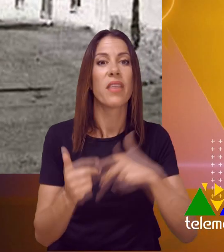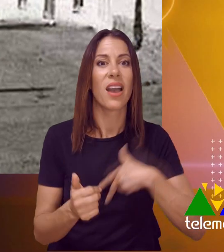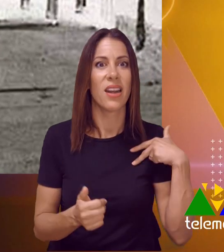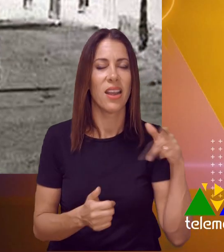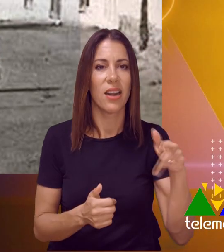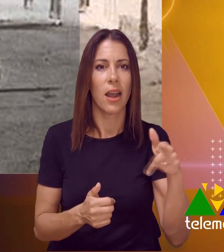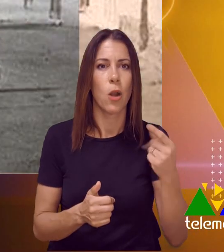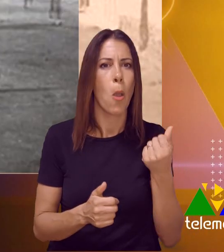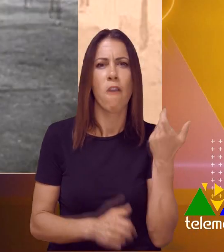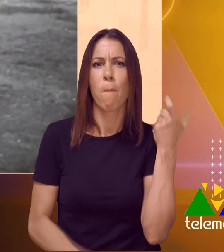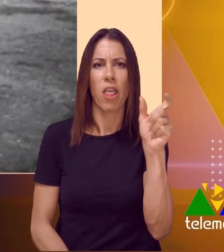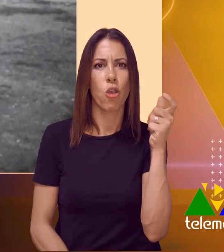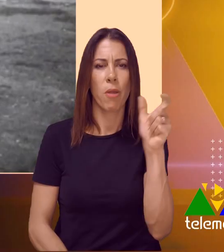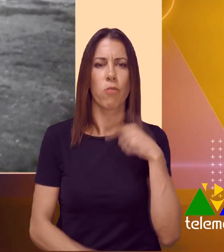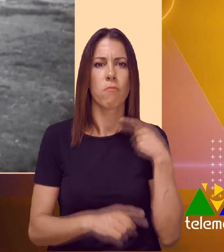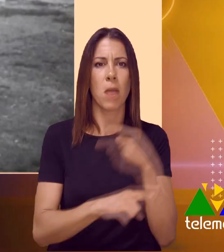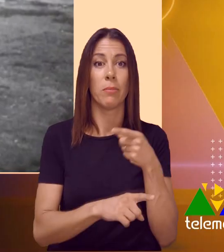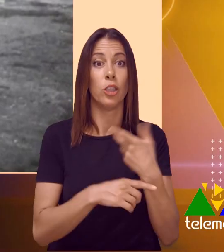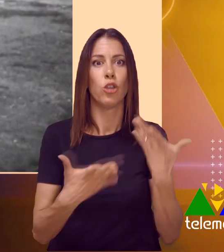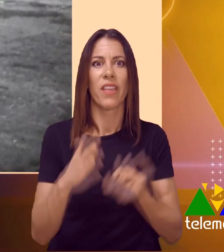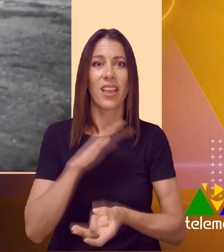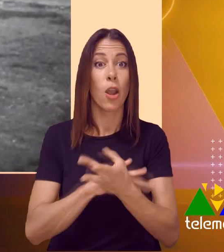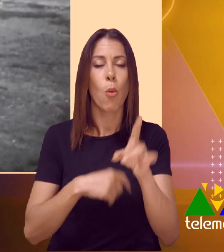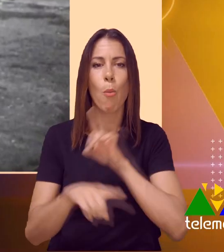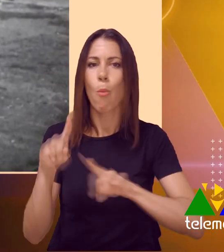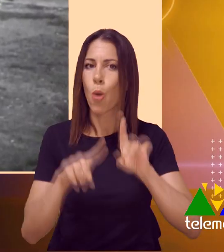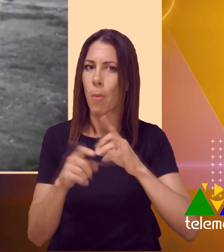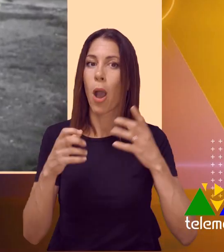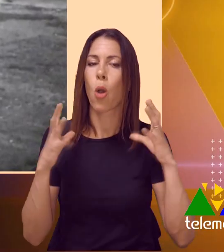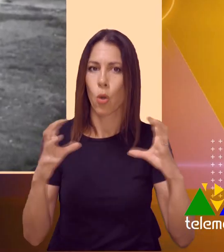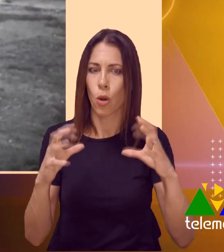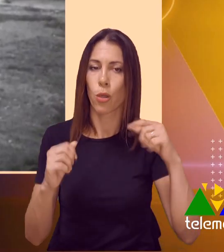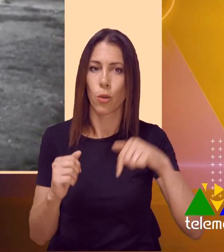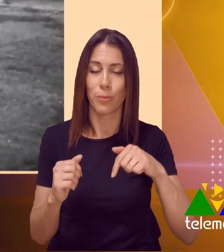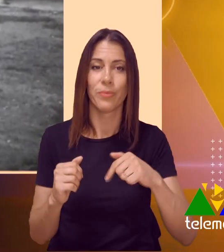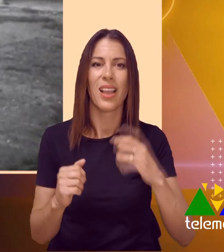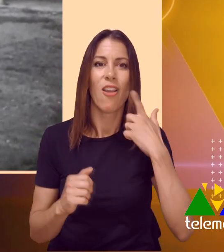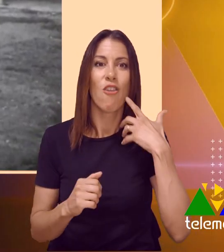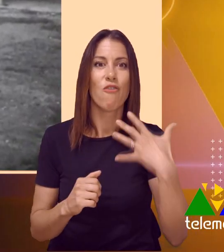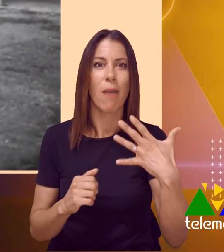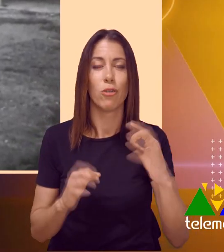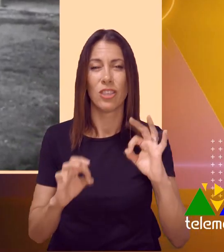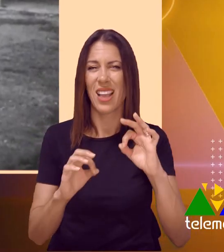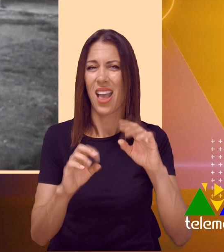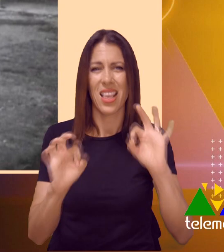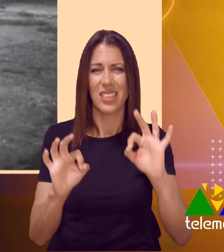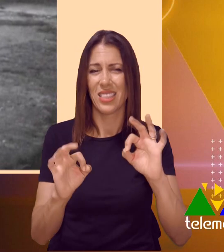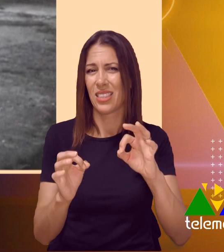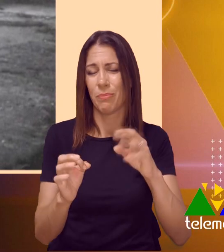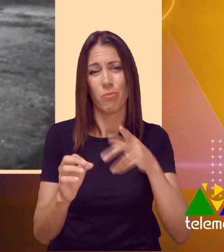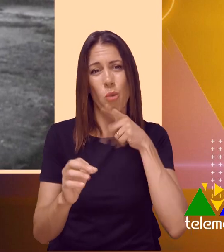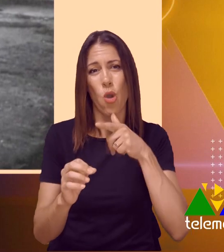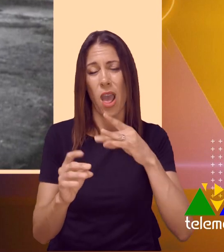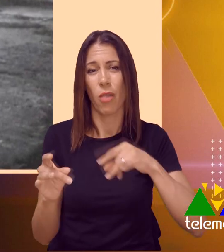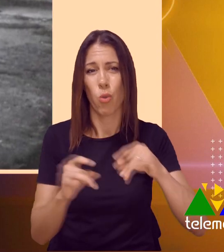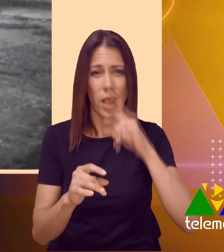Azucarera fija precios y creó un problemazo en Motril en aquellos años tremenda. La famosa cuestión azucarera en Motril de